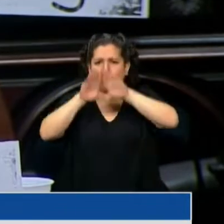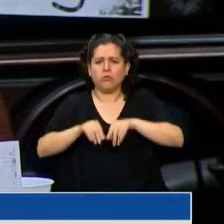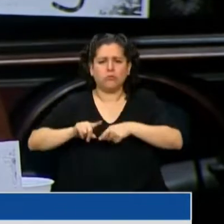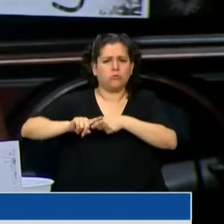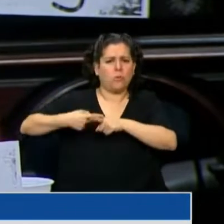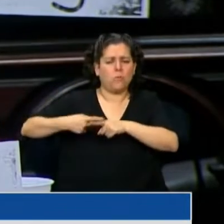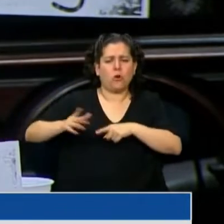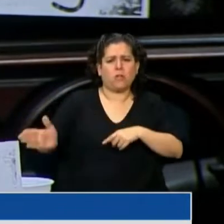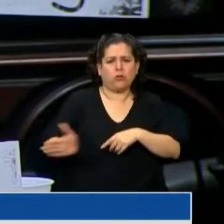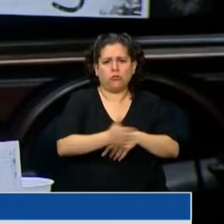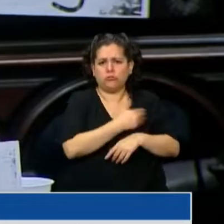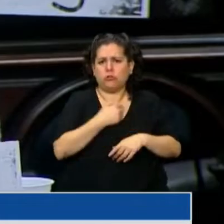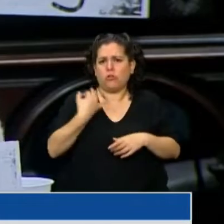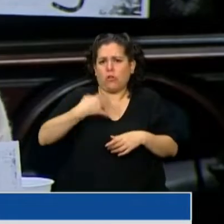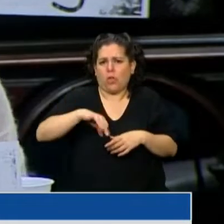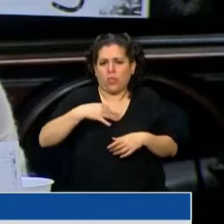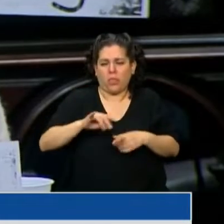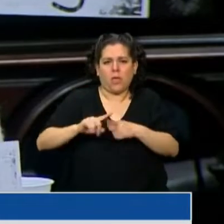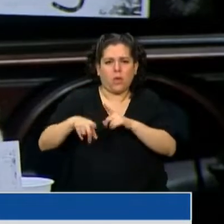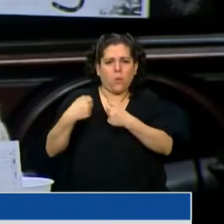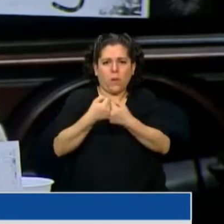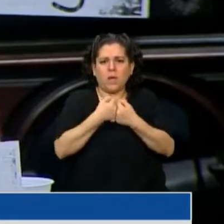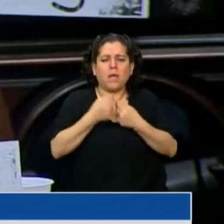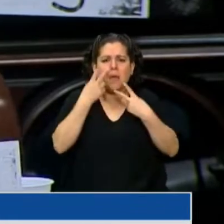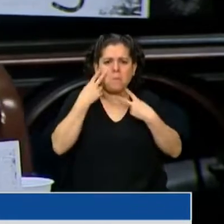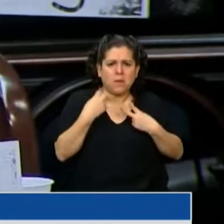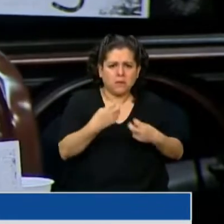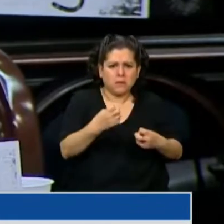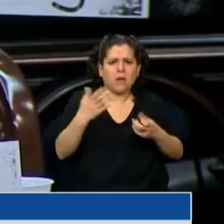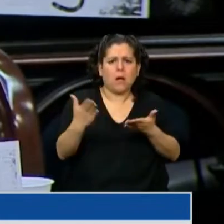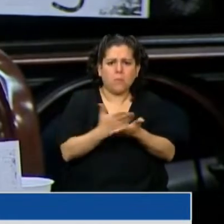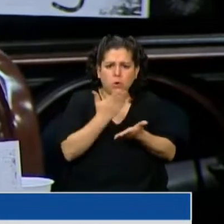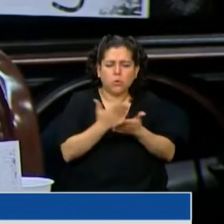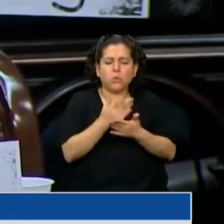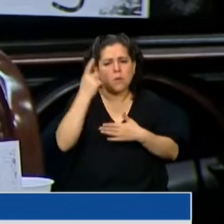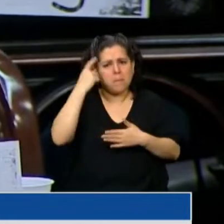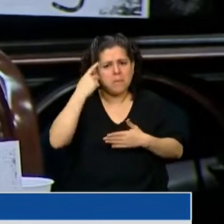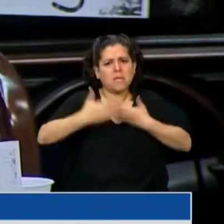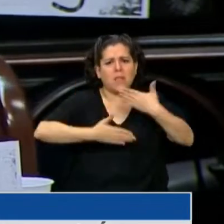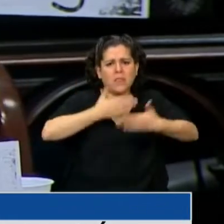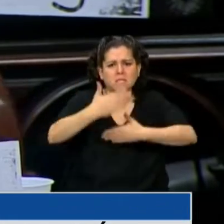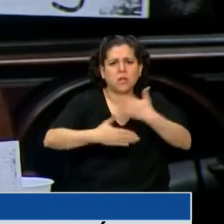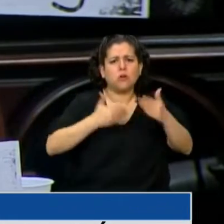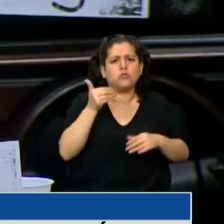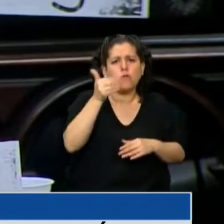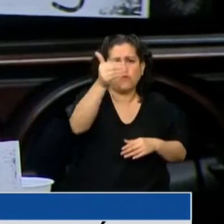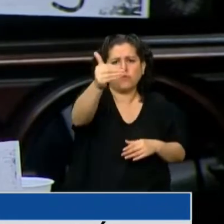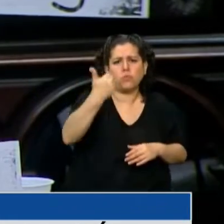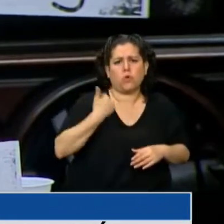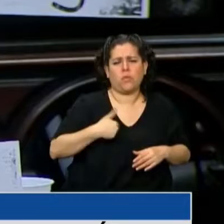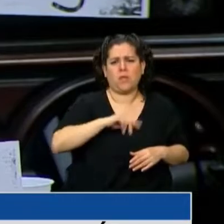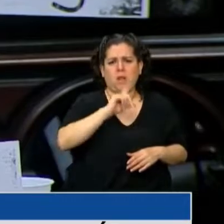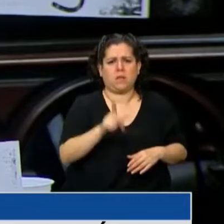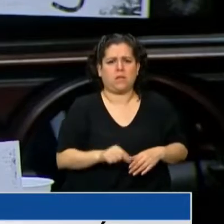los sectores de la sociedad que producen, investigan y piensan el desarrollo y el futuro de nuestro